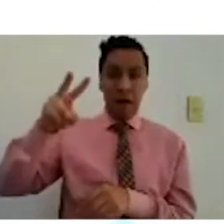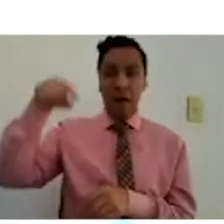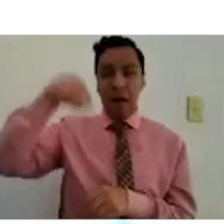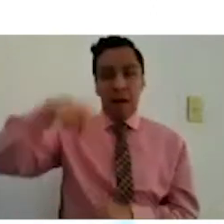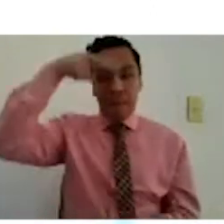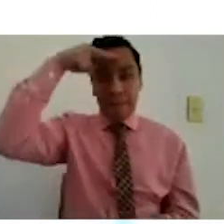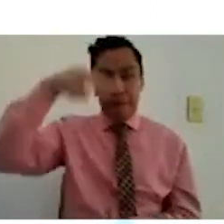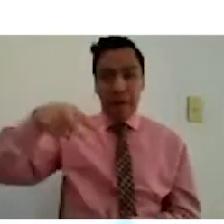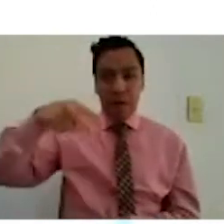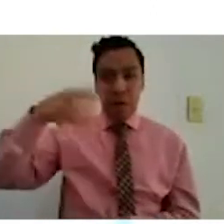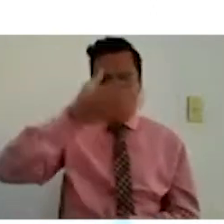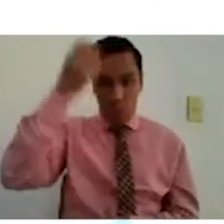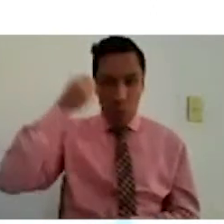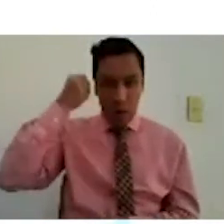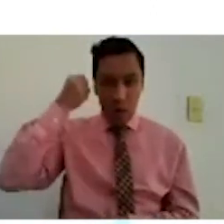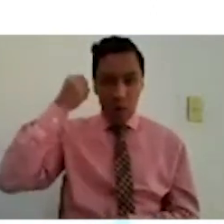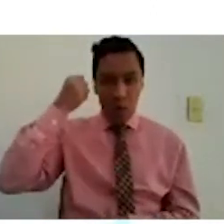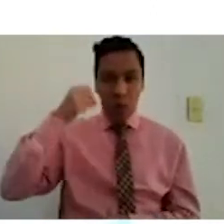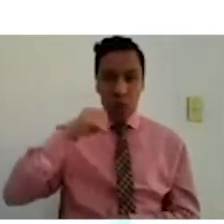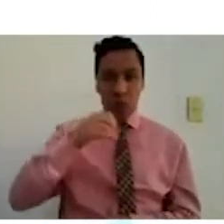Morelos. Para